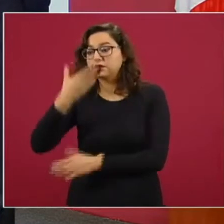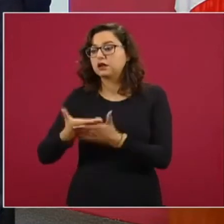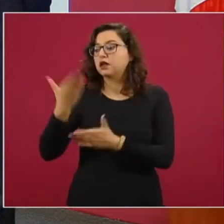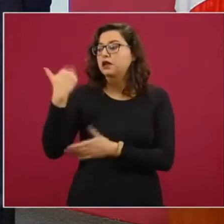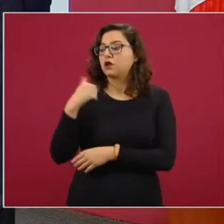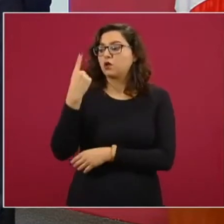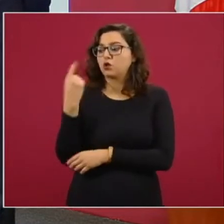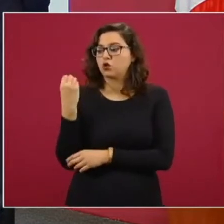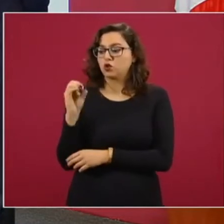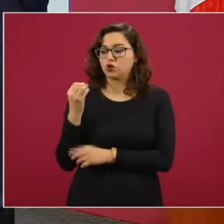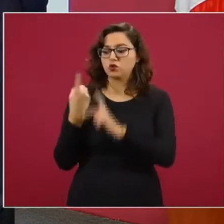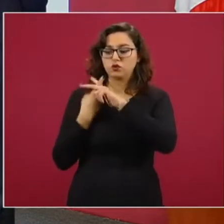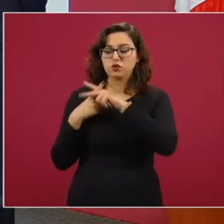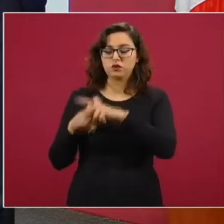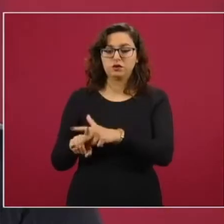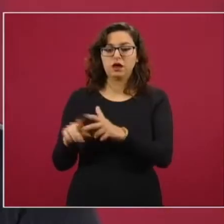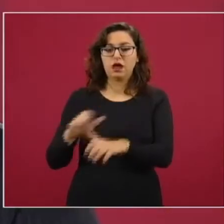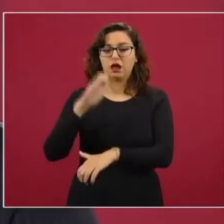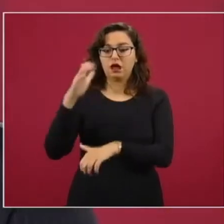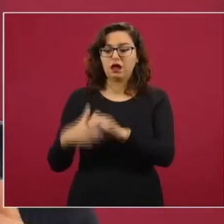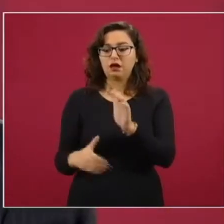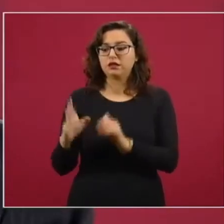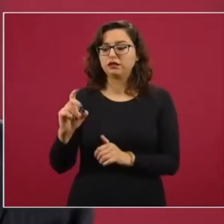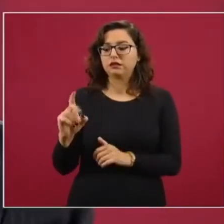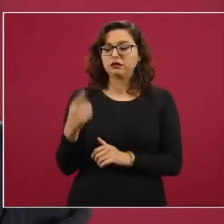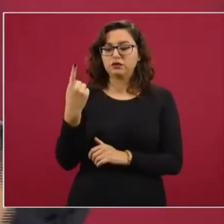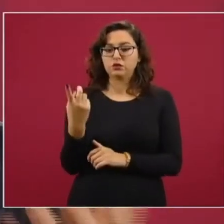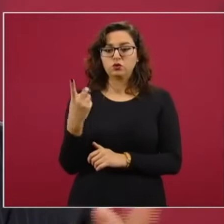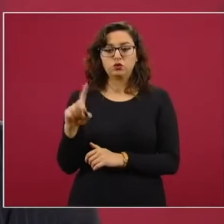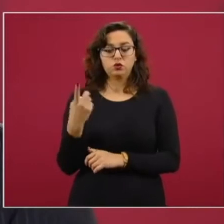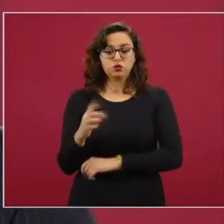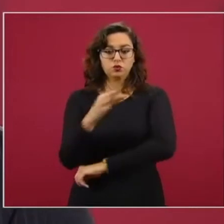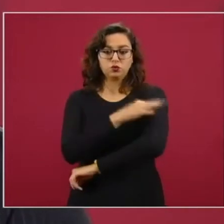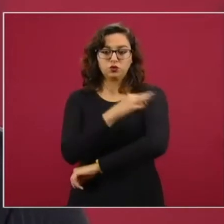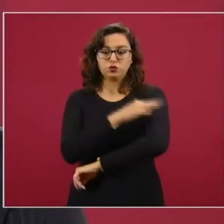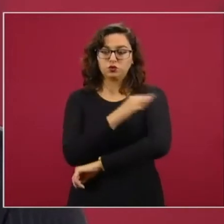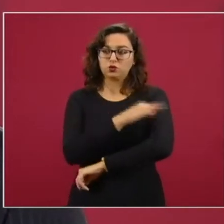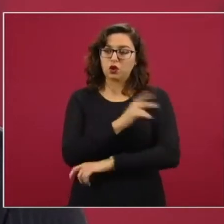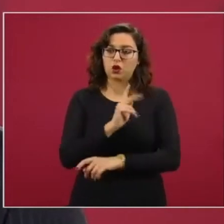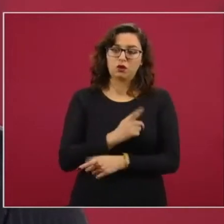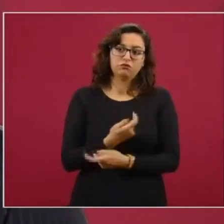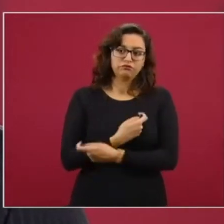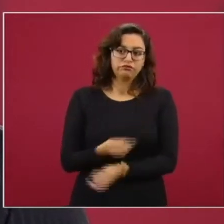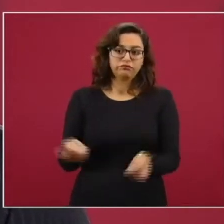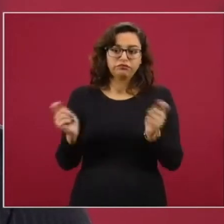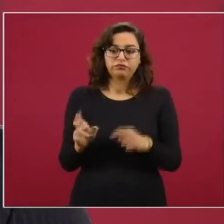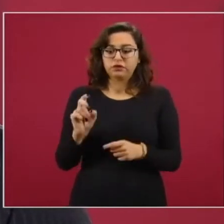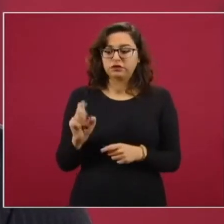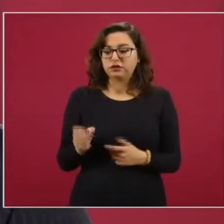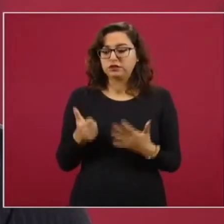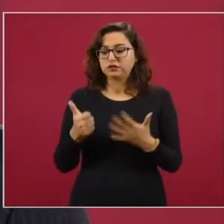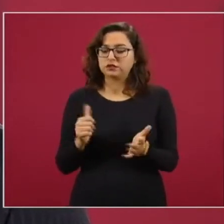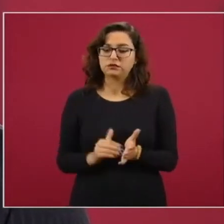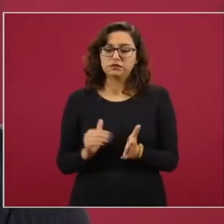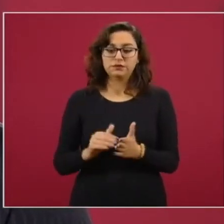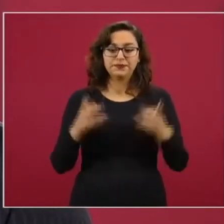y terminará el 31 de diciembre, en la medida en que se complete la vacunación de más de 36 millones